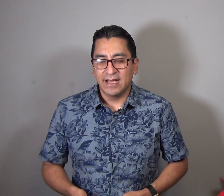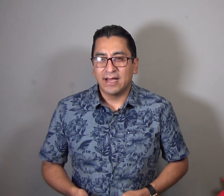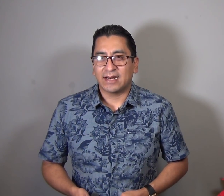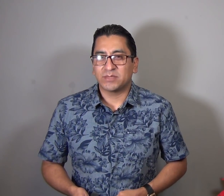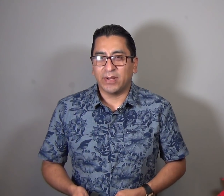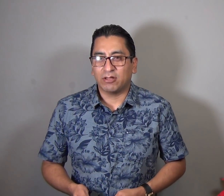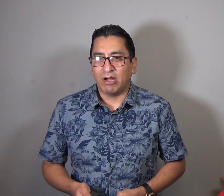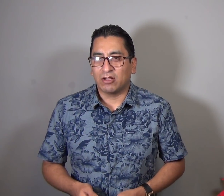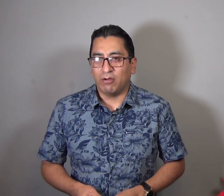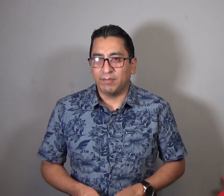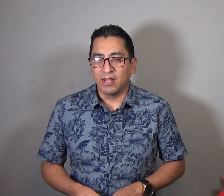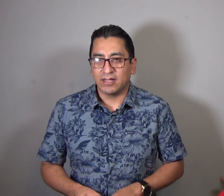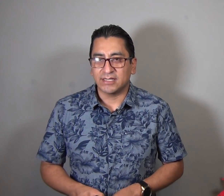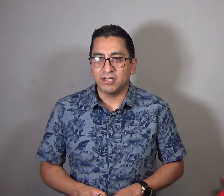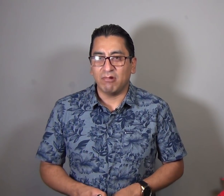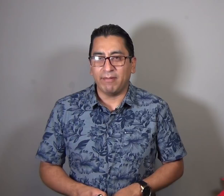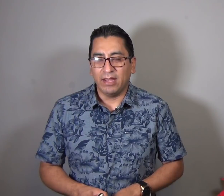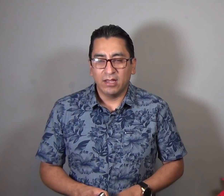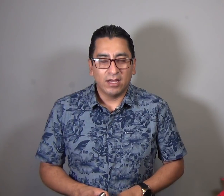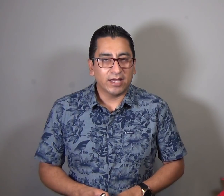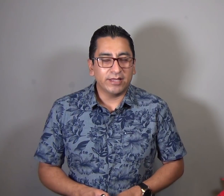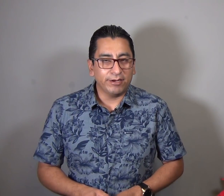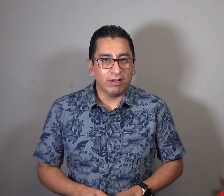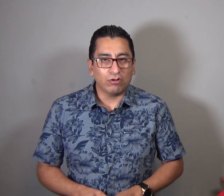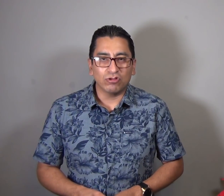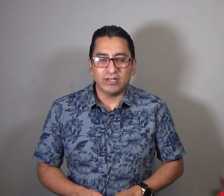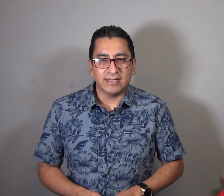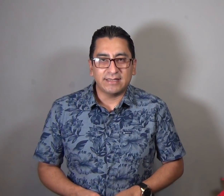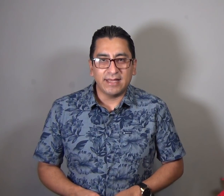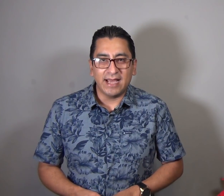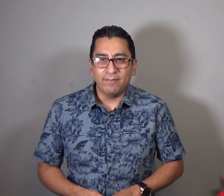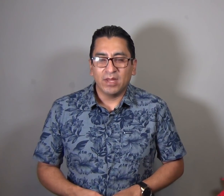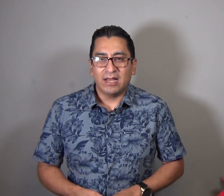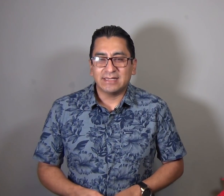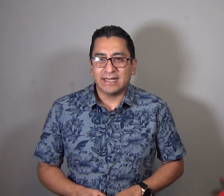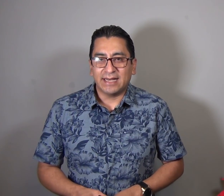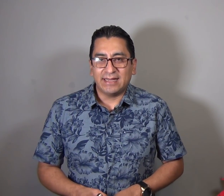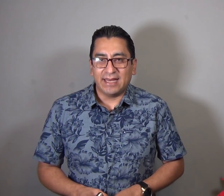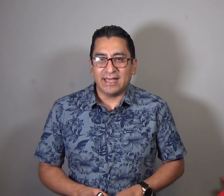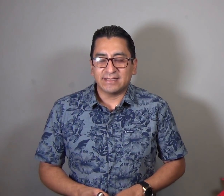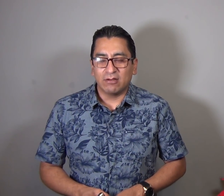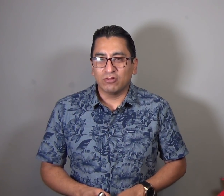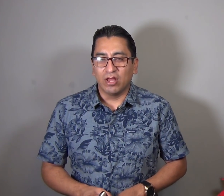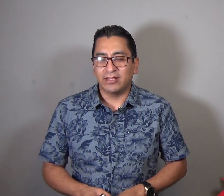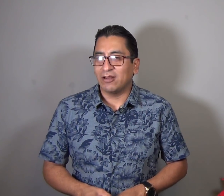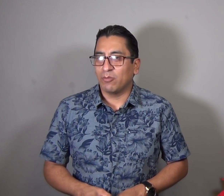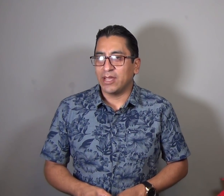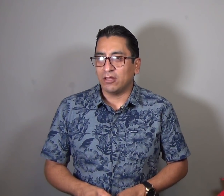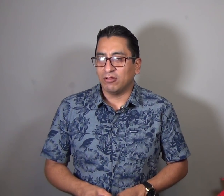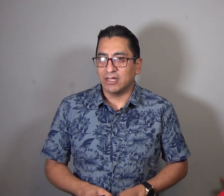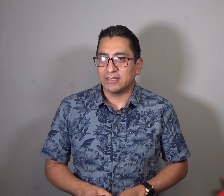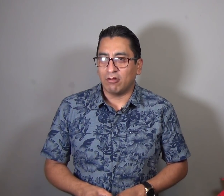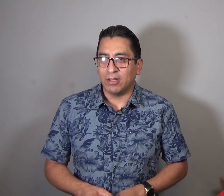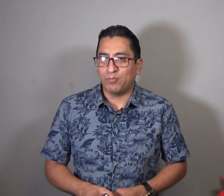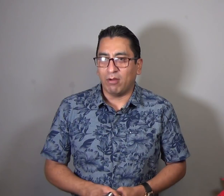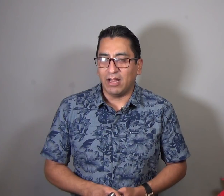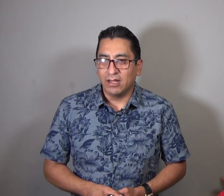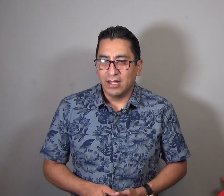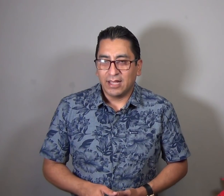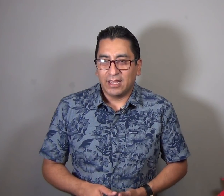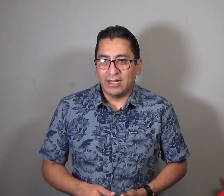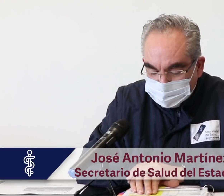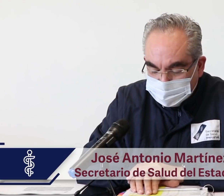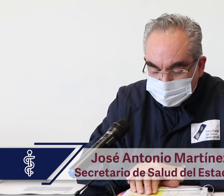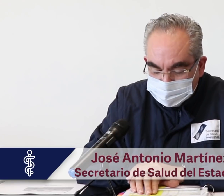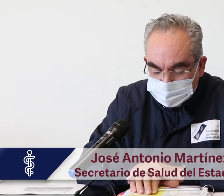cifras respecto al cob y 19 que dieron a conocer este día la secretaria de salud del gobierno del estado de puebla